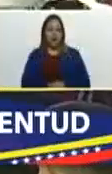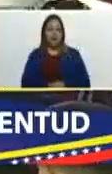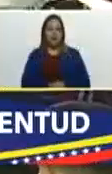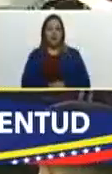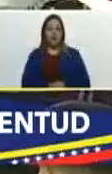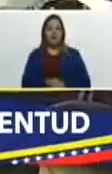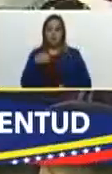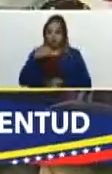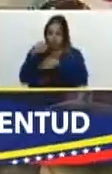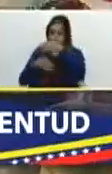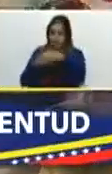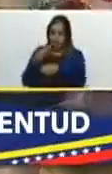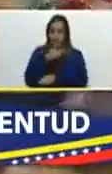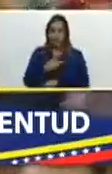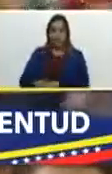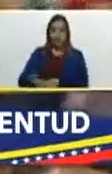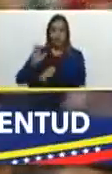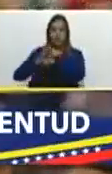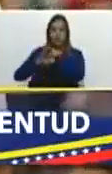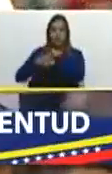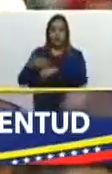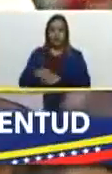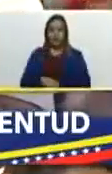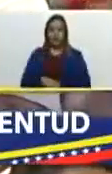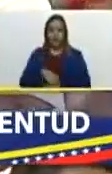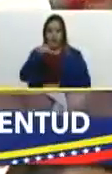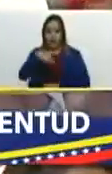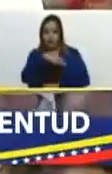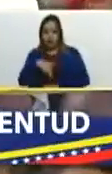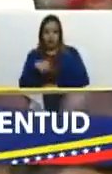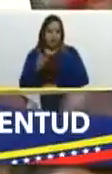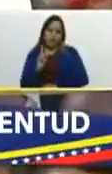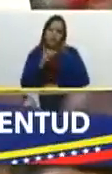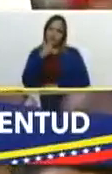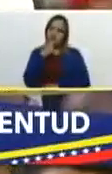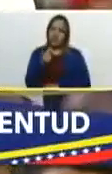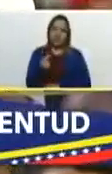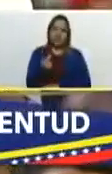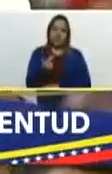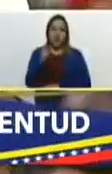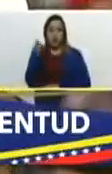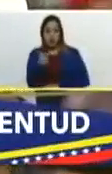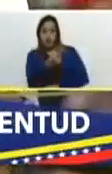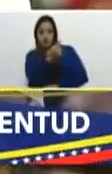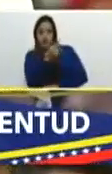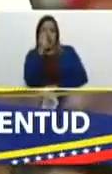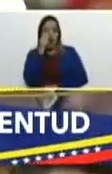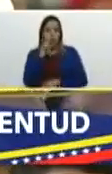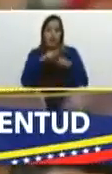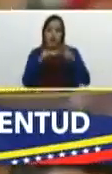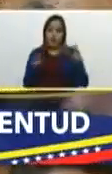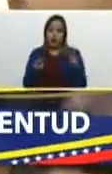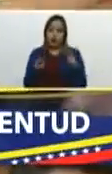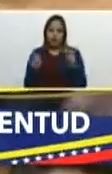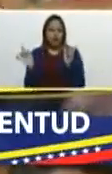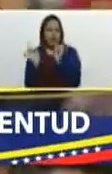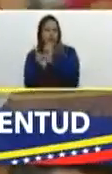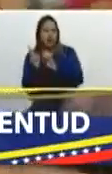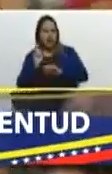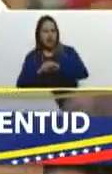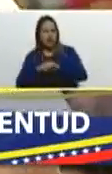Menciono esto, presidente, porque estar acá no es cualquier cosa. Usted es el hombre de la paz. Hace poco, hace